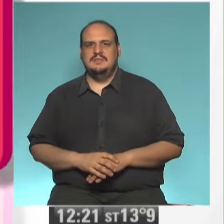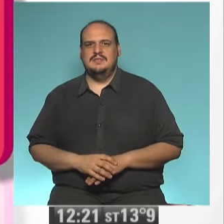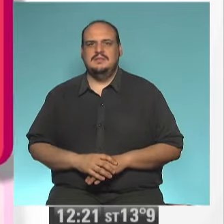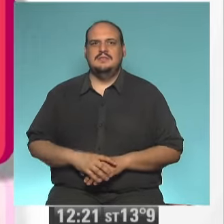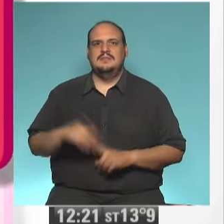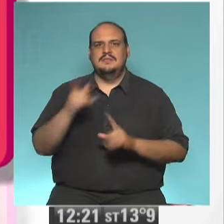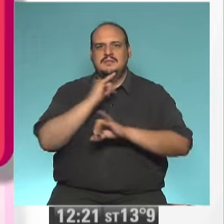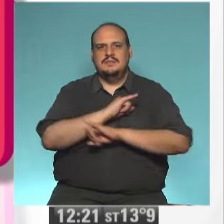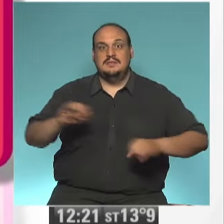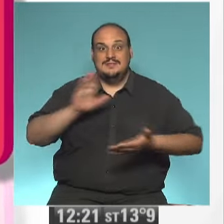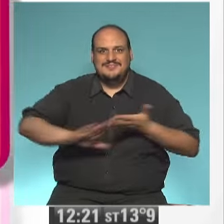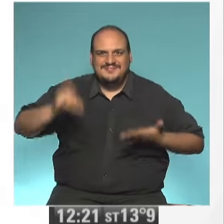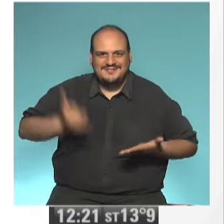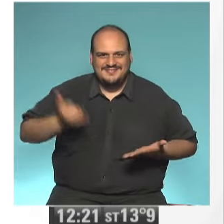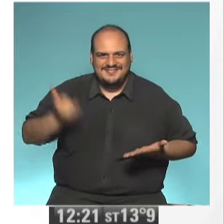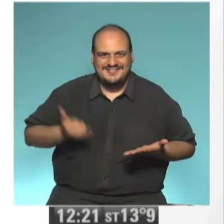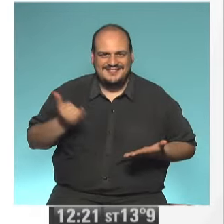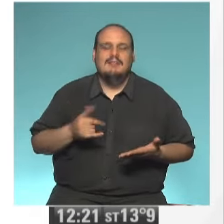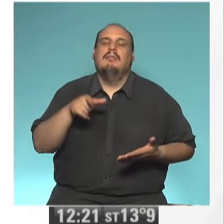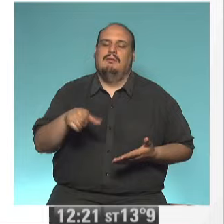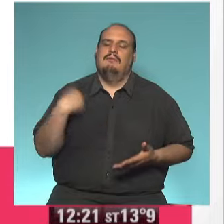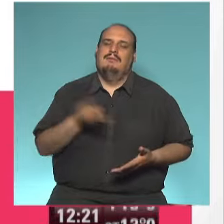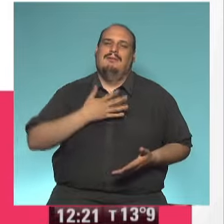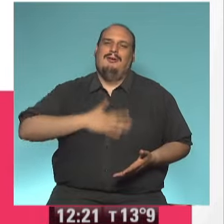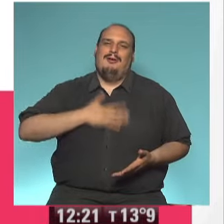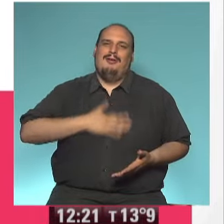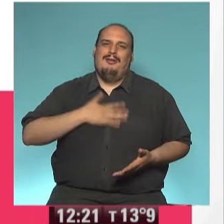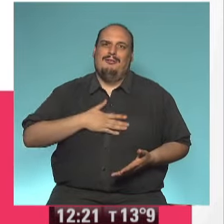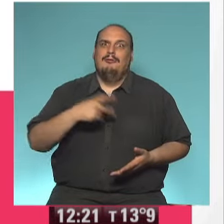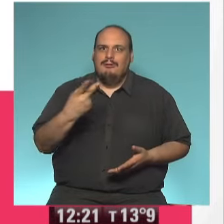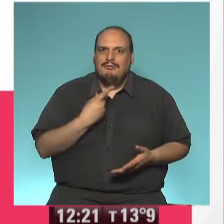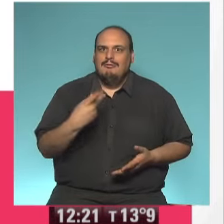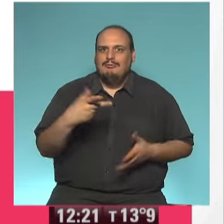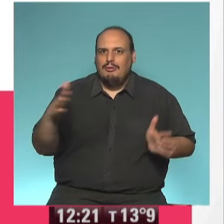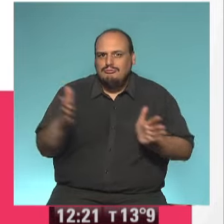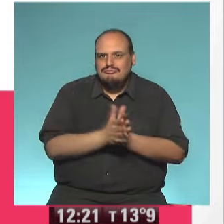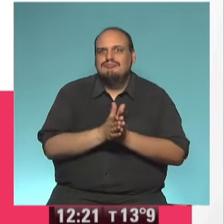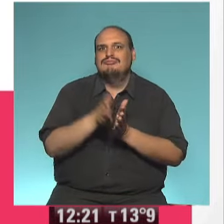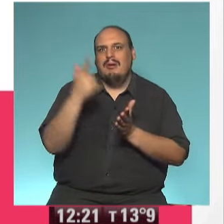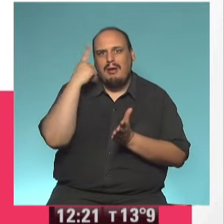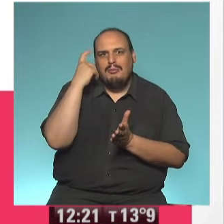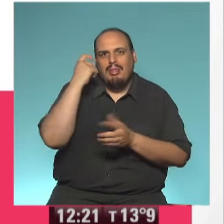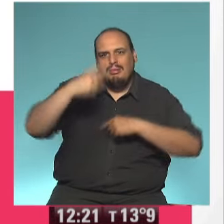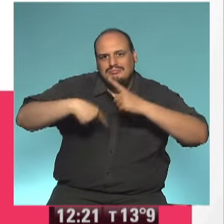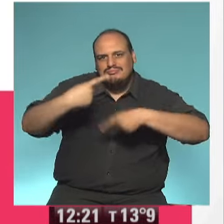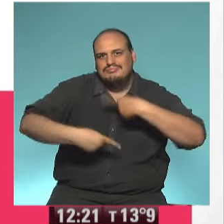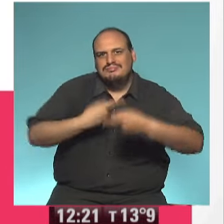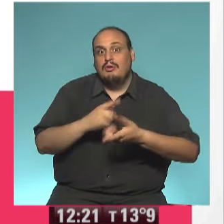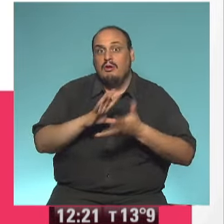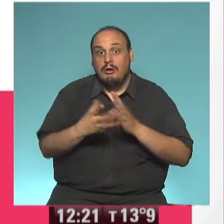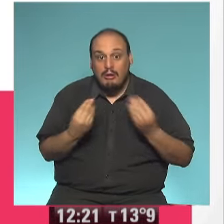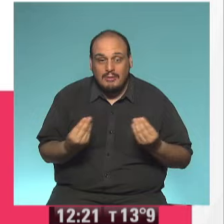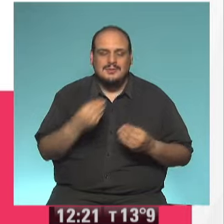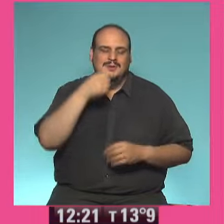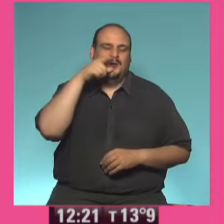Tenemos una gran noticia. Nos alegra saber que ahora también podemos acompañarte para que sigas aprendiendo, pero a través de